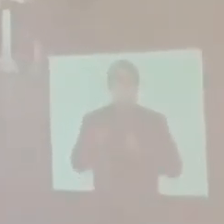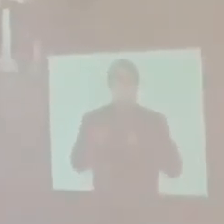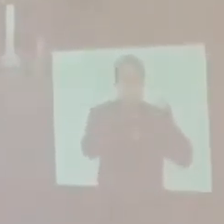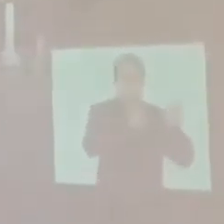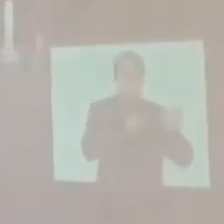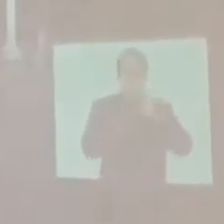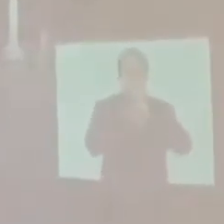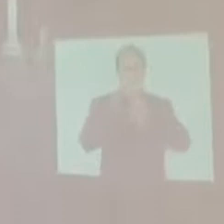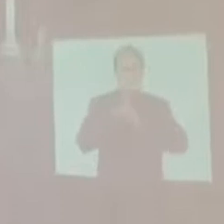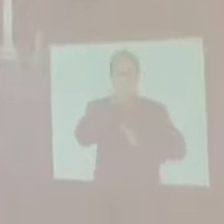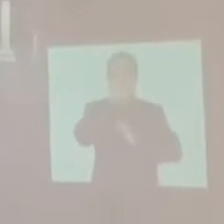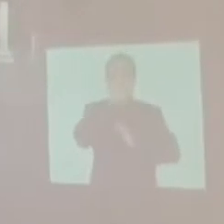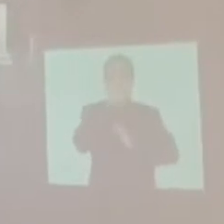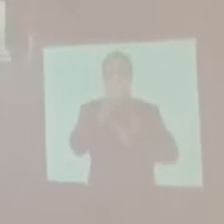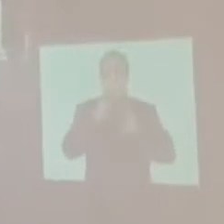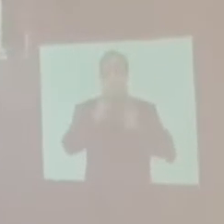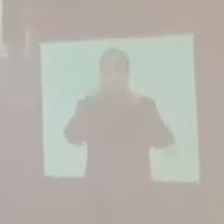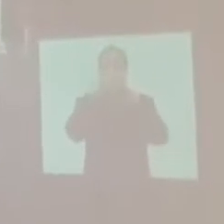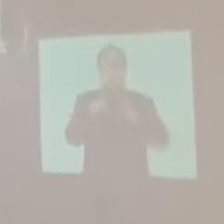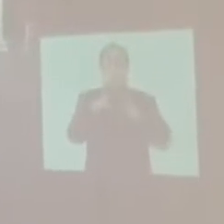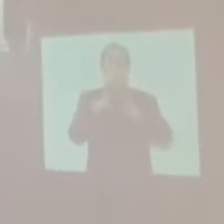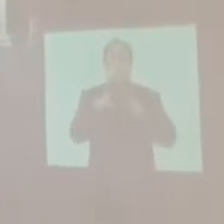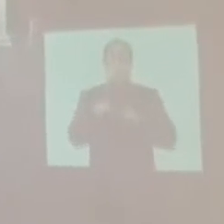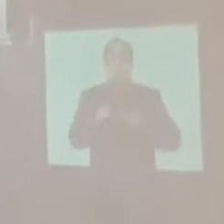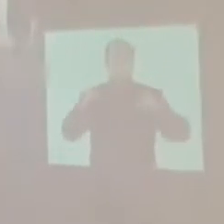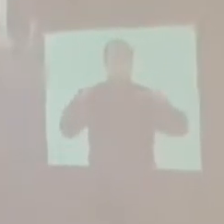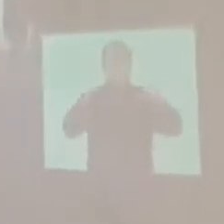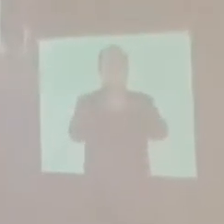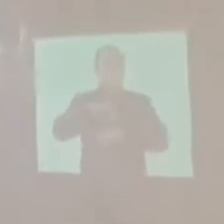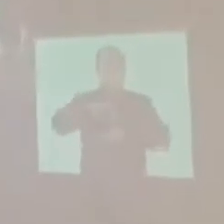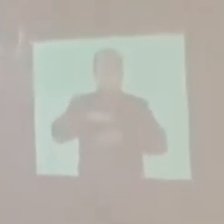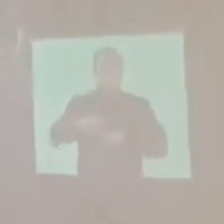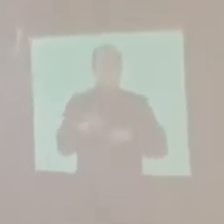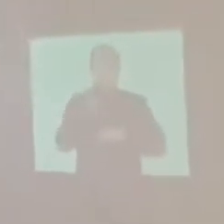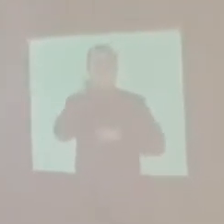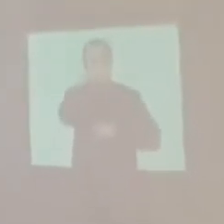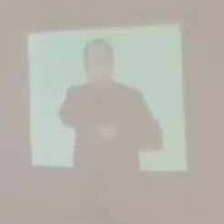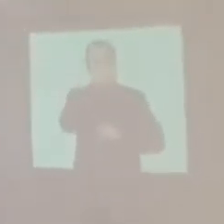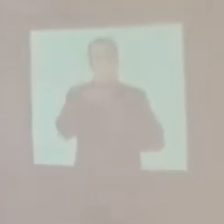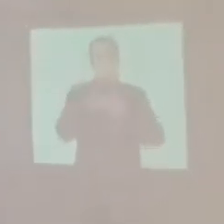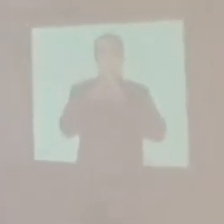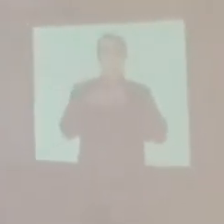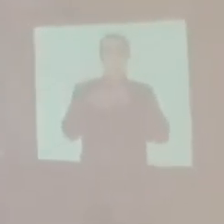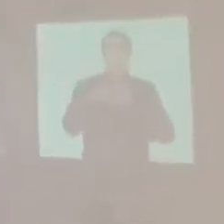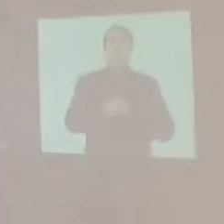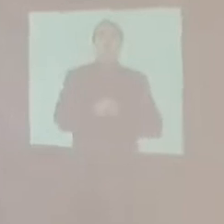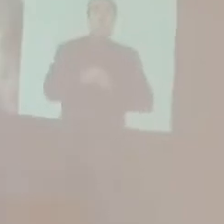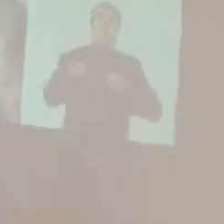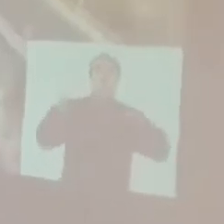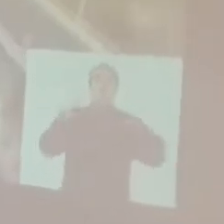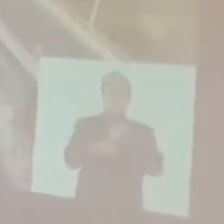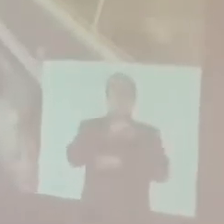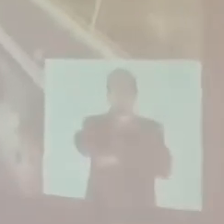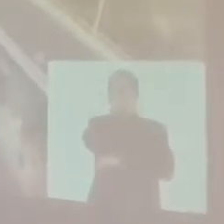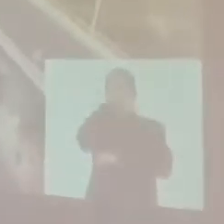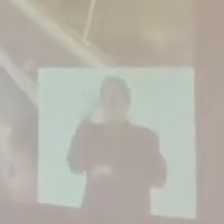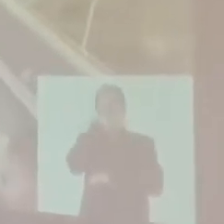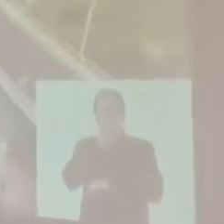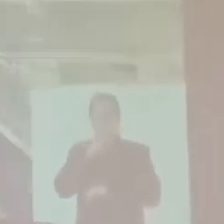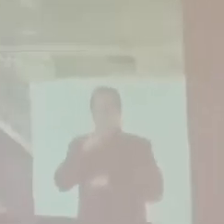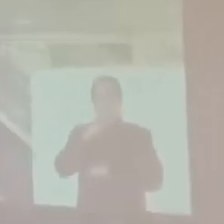construido 6 puentes vehiculares en los nodos más conflictivos. Destacan el puente vehicular Cielito Lindo en